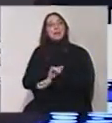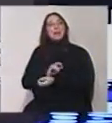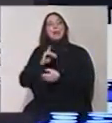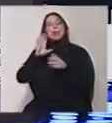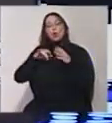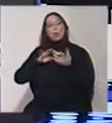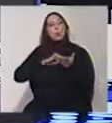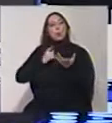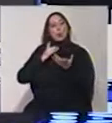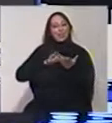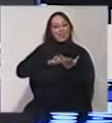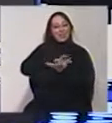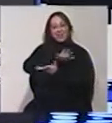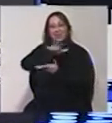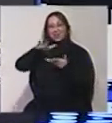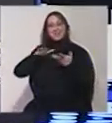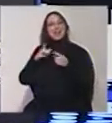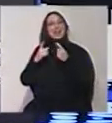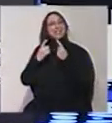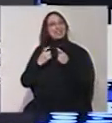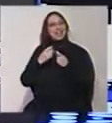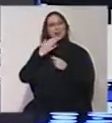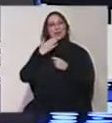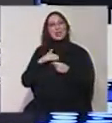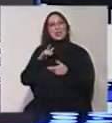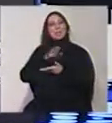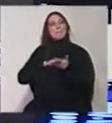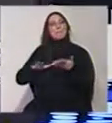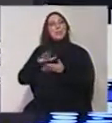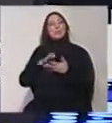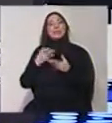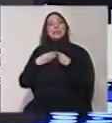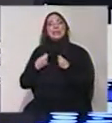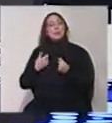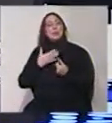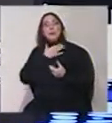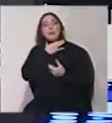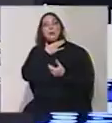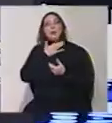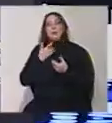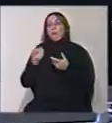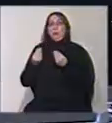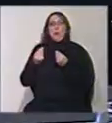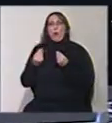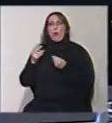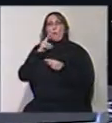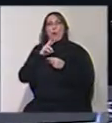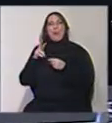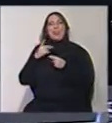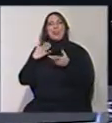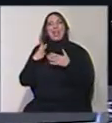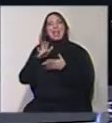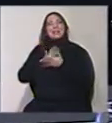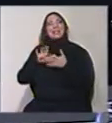clima que también es necesario entender, la población que se siente rehén de como un escenario que está cambiando